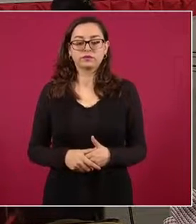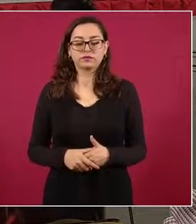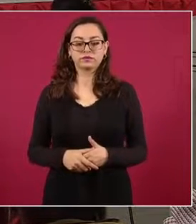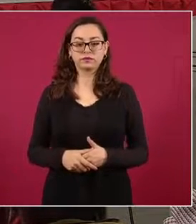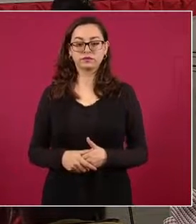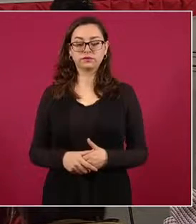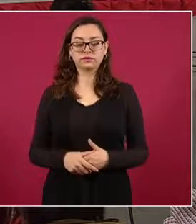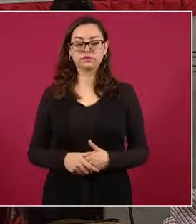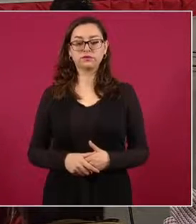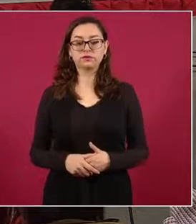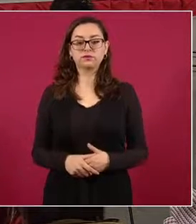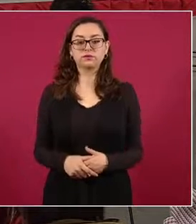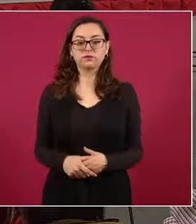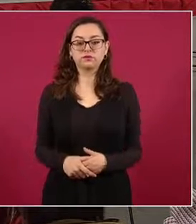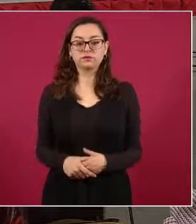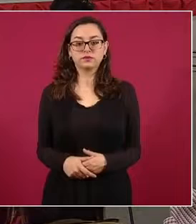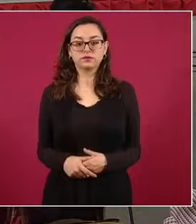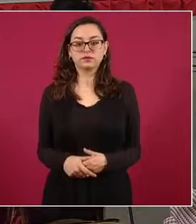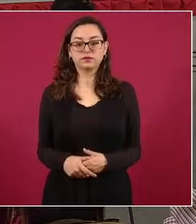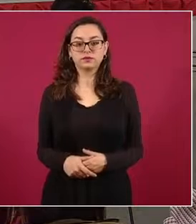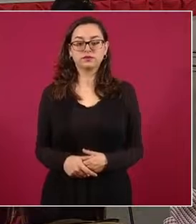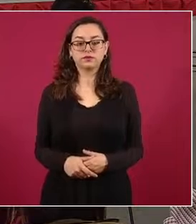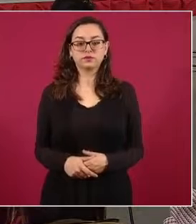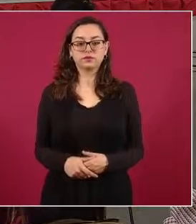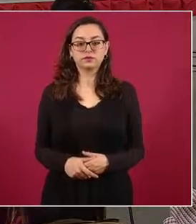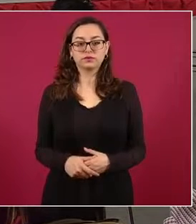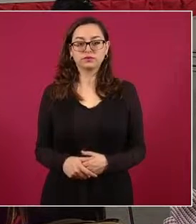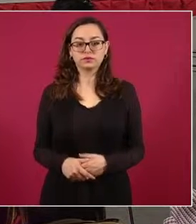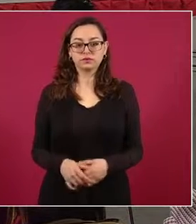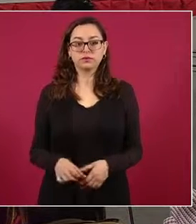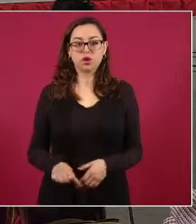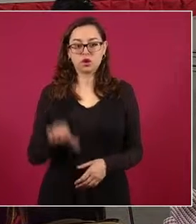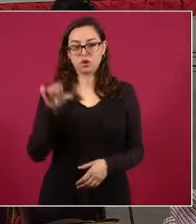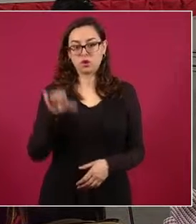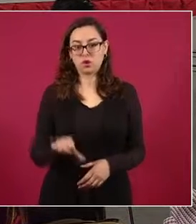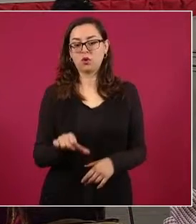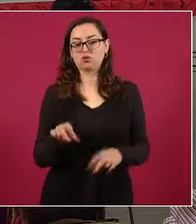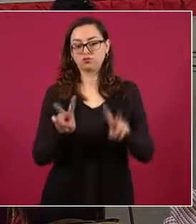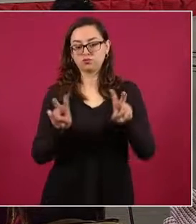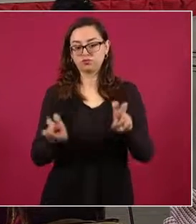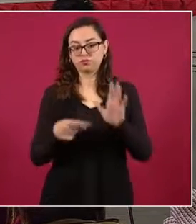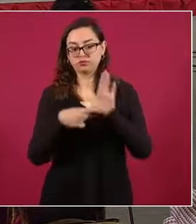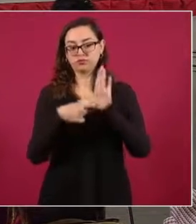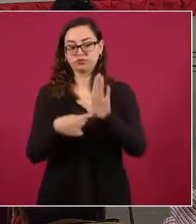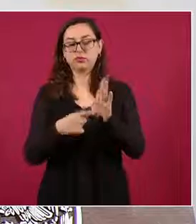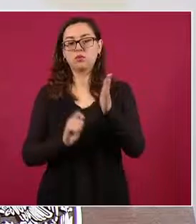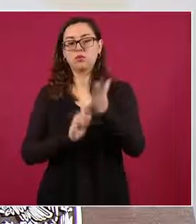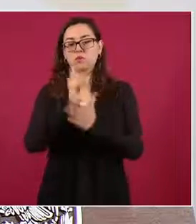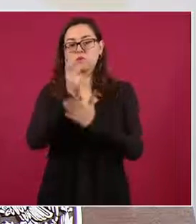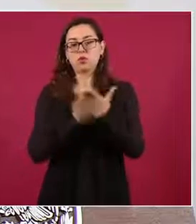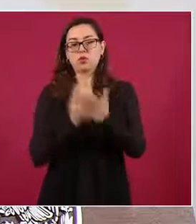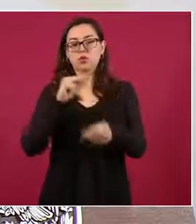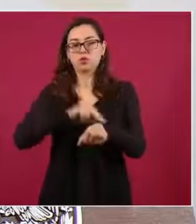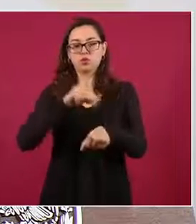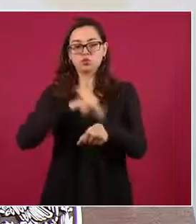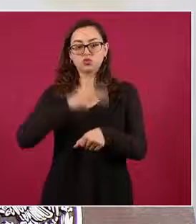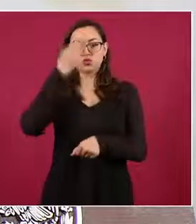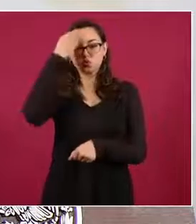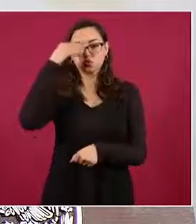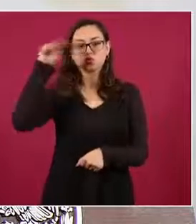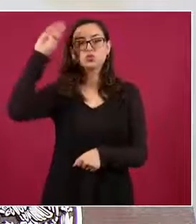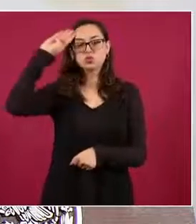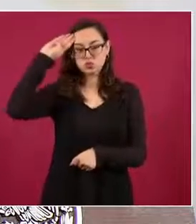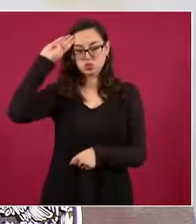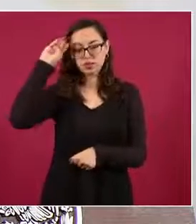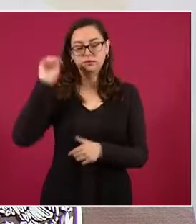Vamos a iniciar hoy con el programa de médicos especialistas cubanos en nuestro país. La falta de